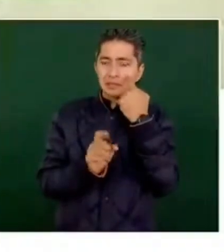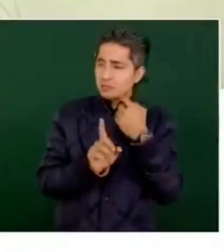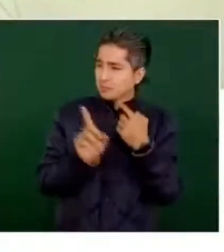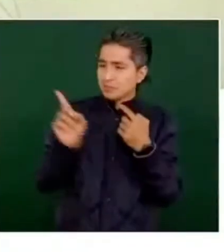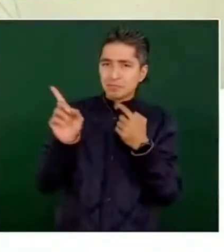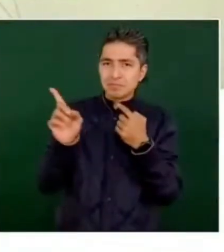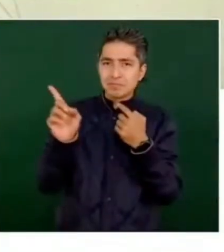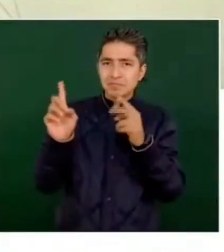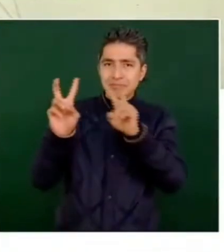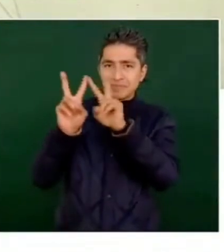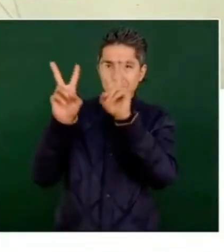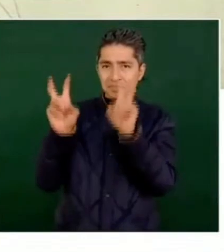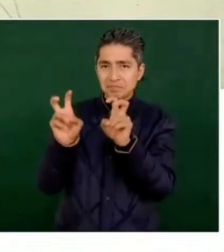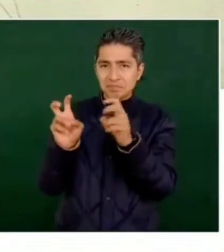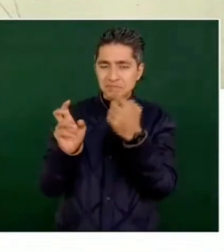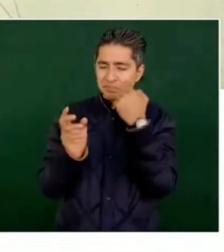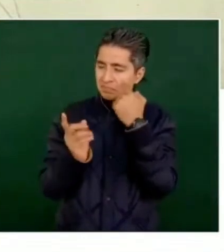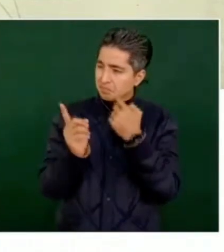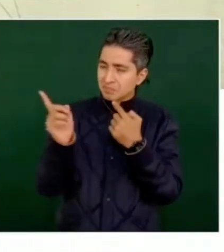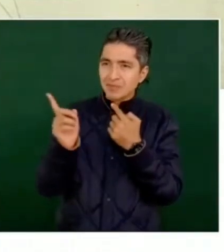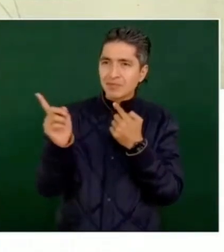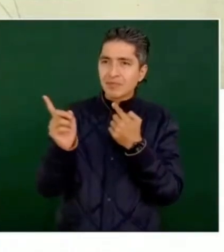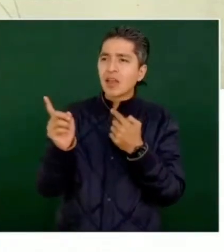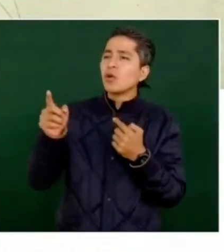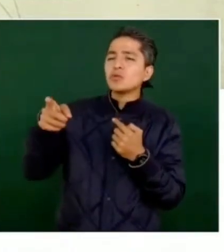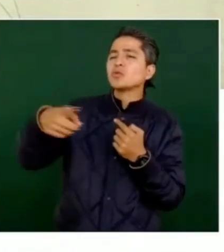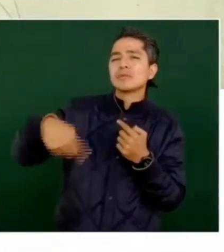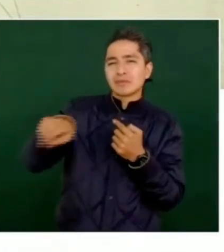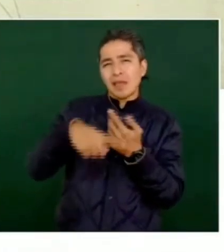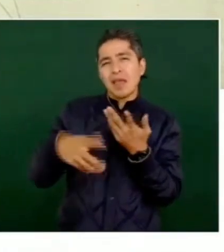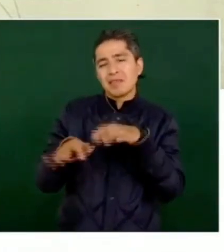el encabezado. Ustedes son periodistas